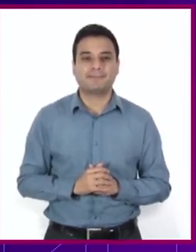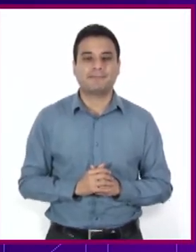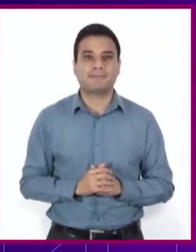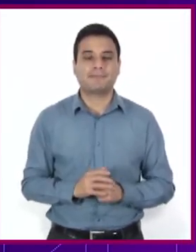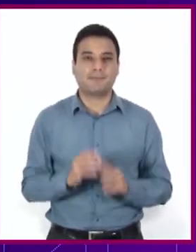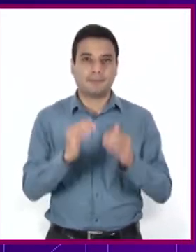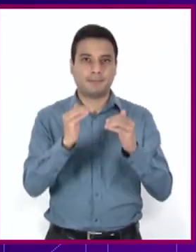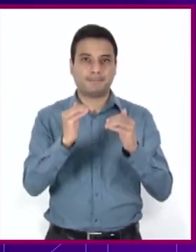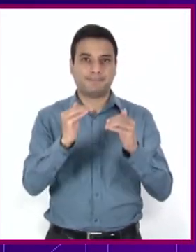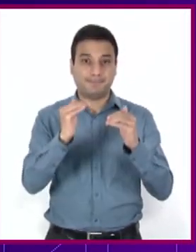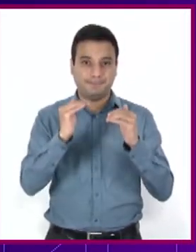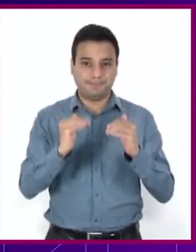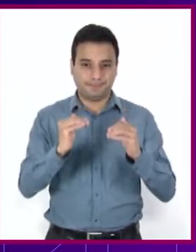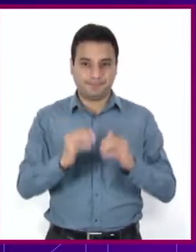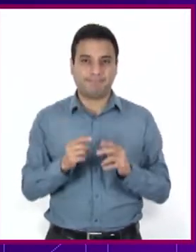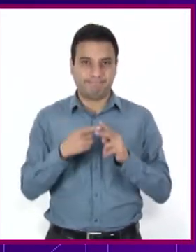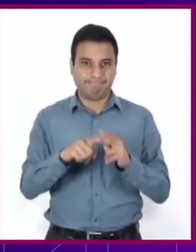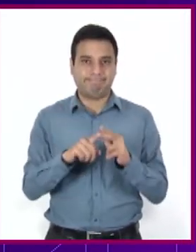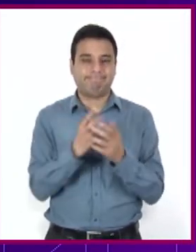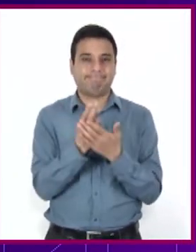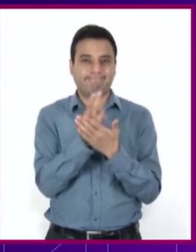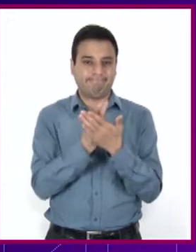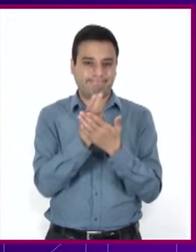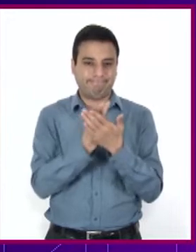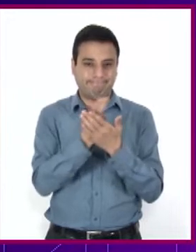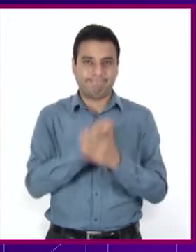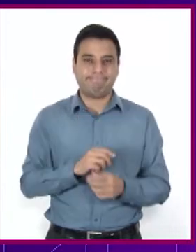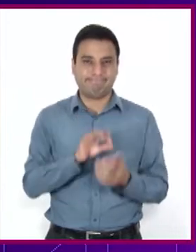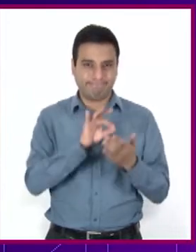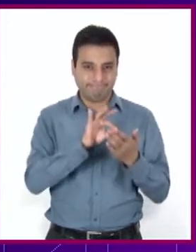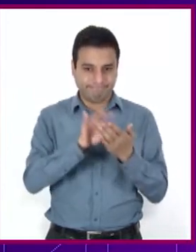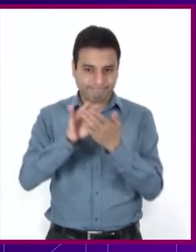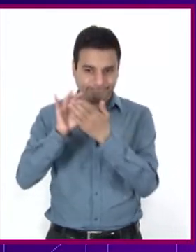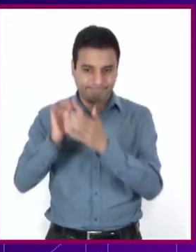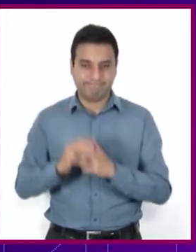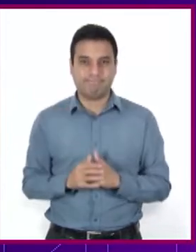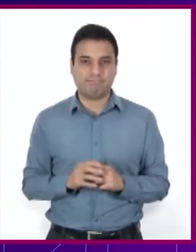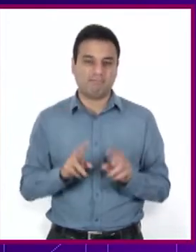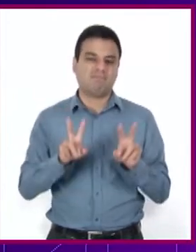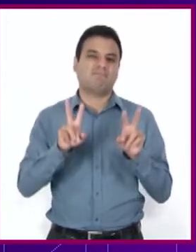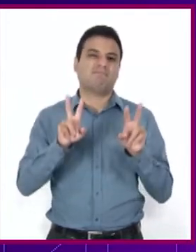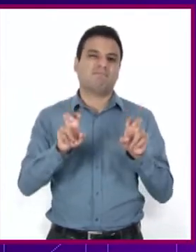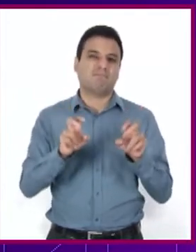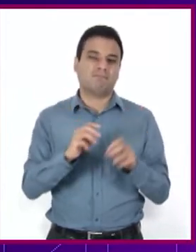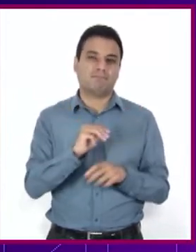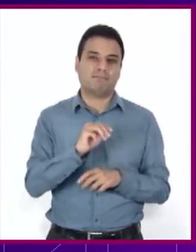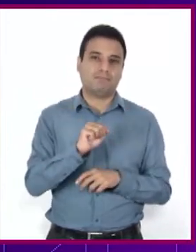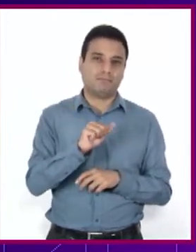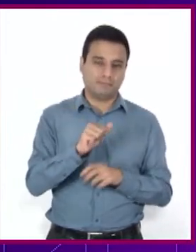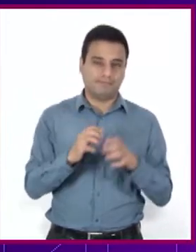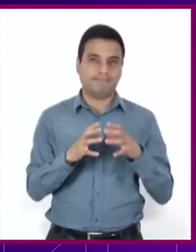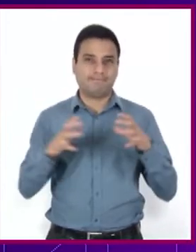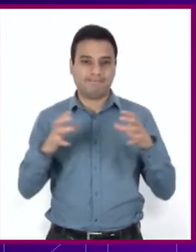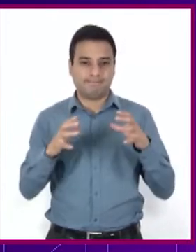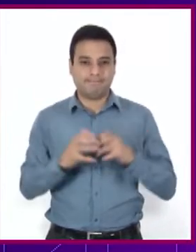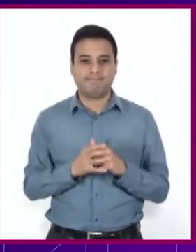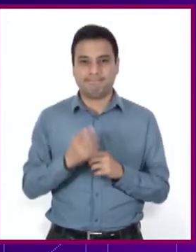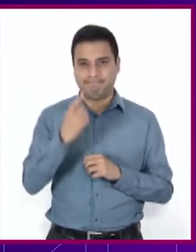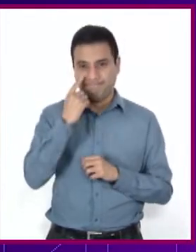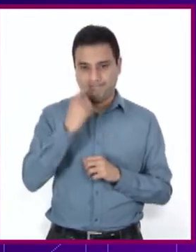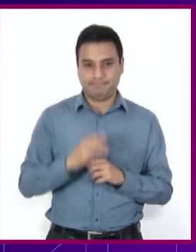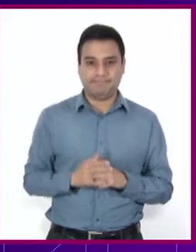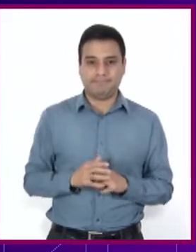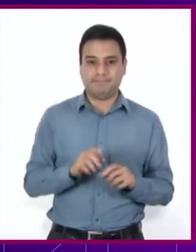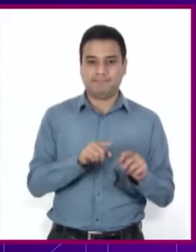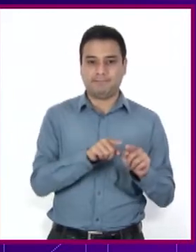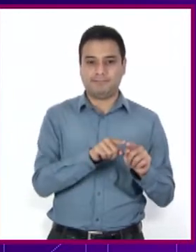Ahora trazaremos la gráfica de la relación masa-volumen. En el eje horizontal se representa el volumen en